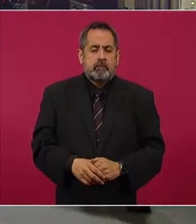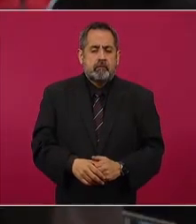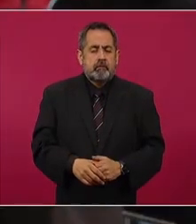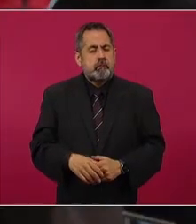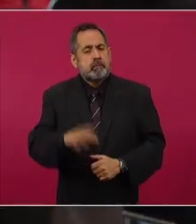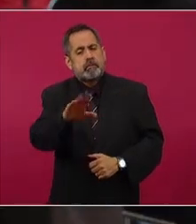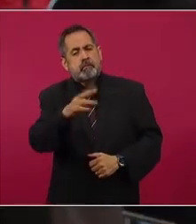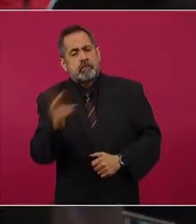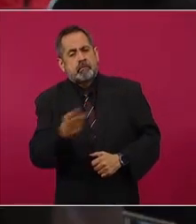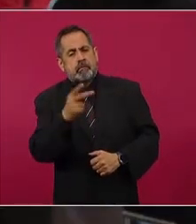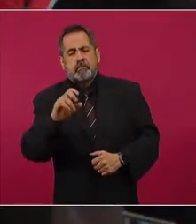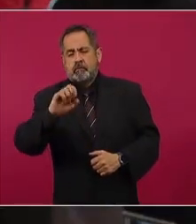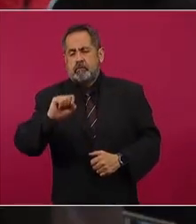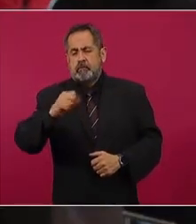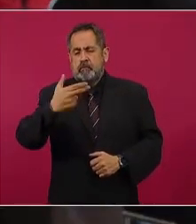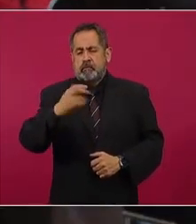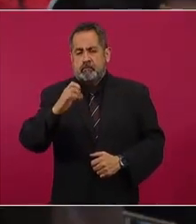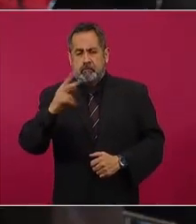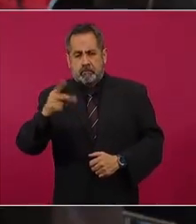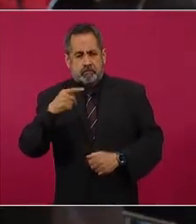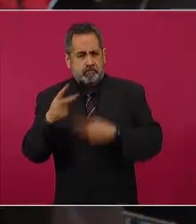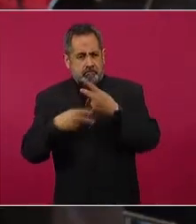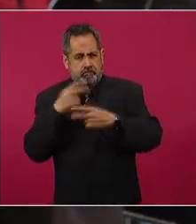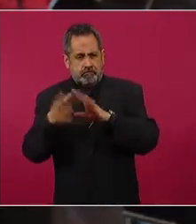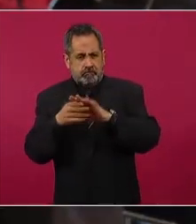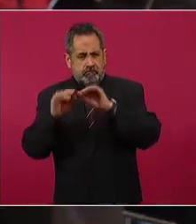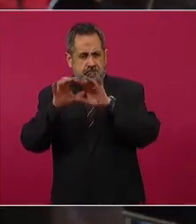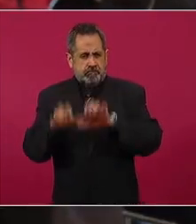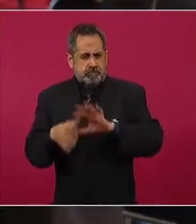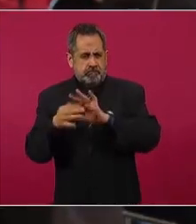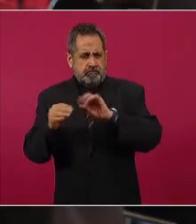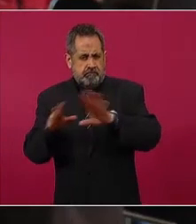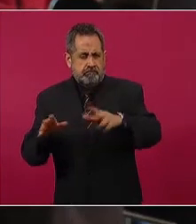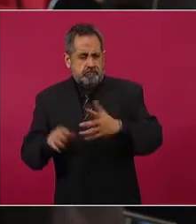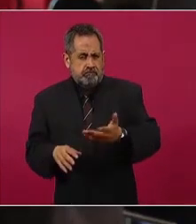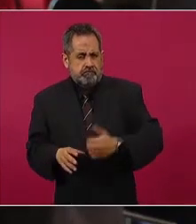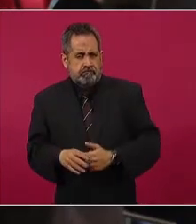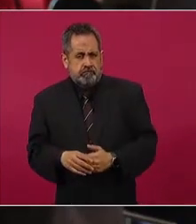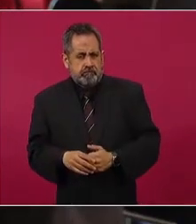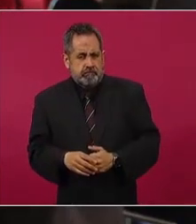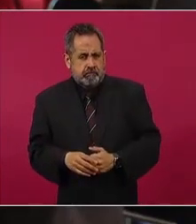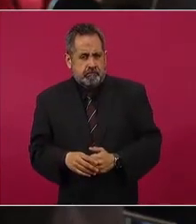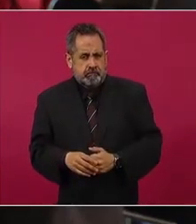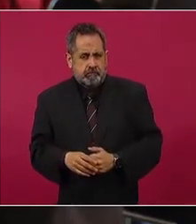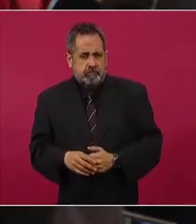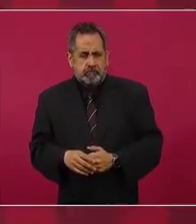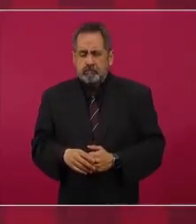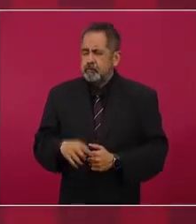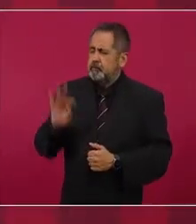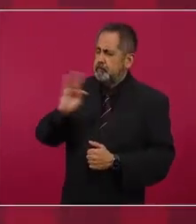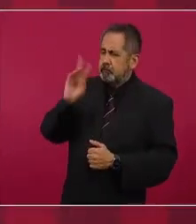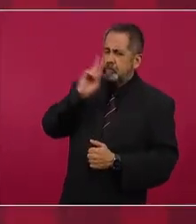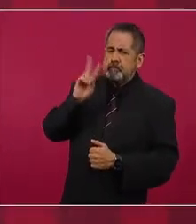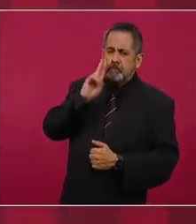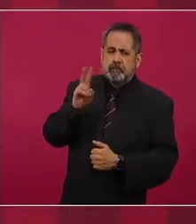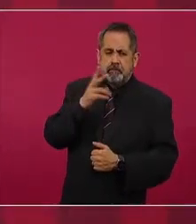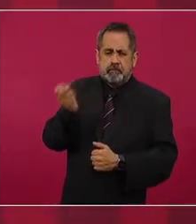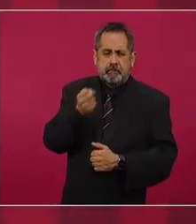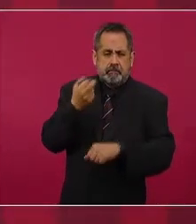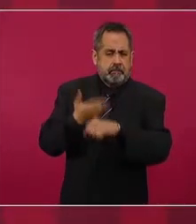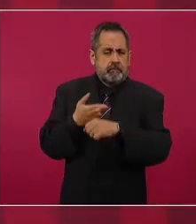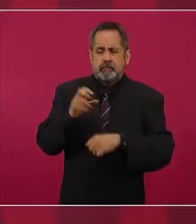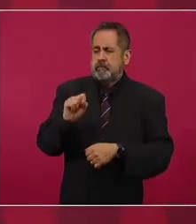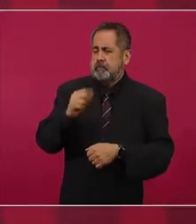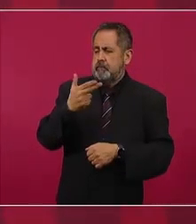tenían siendo a emitir un comunicado sobre este asunto según agravan las perspectivas seguras grandes que el secretario de hacienda